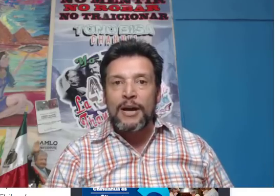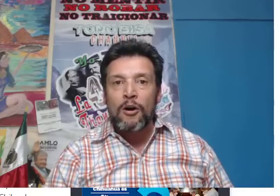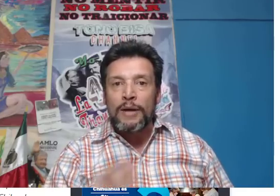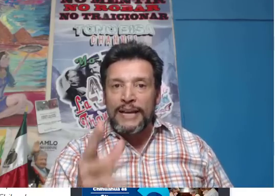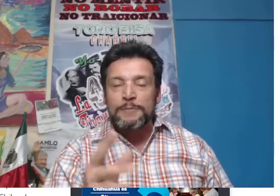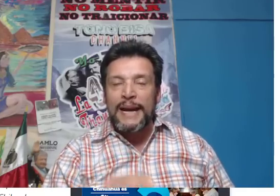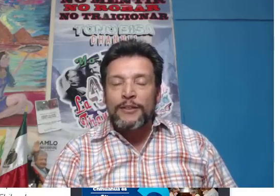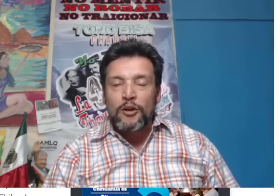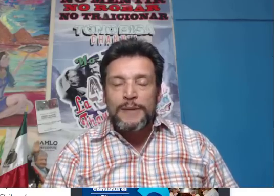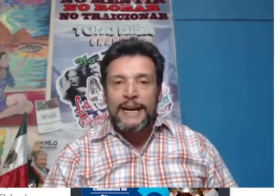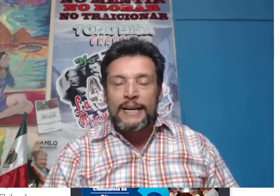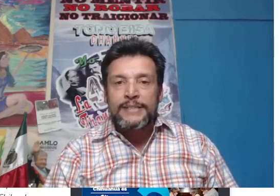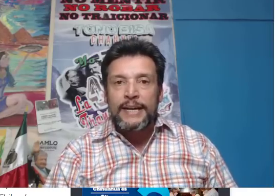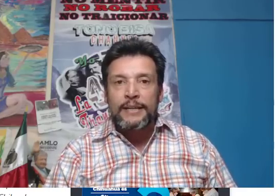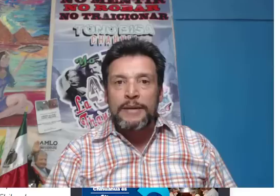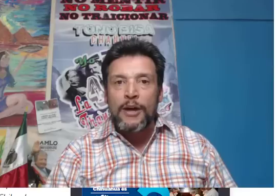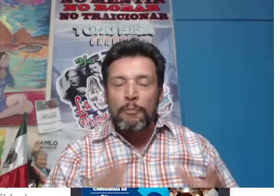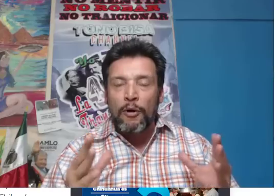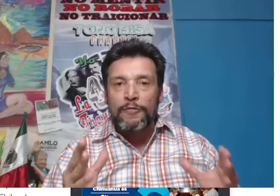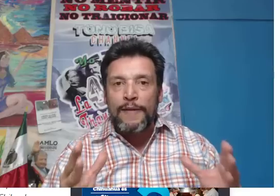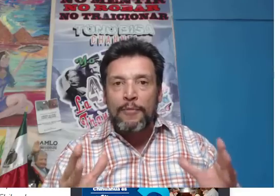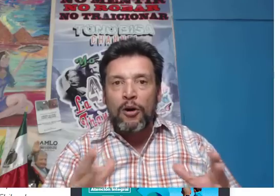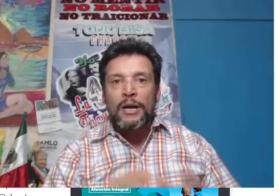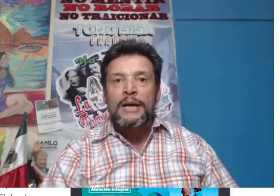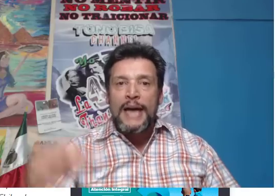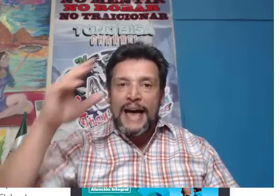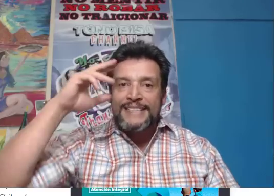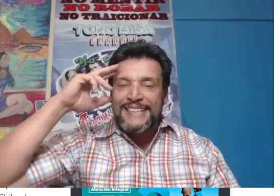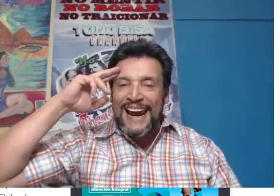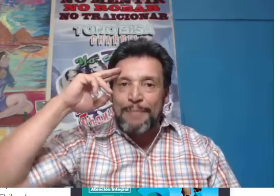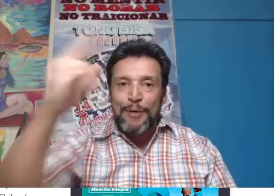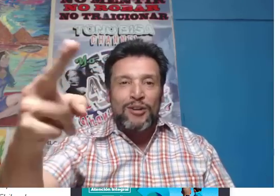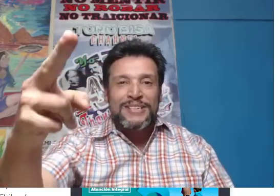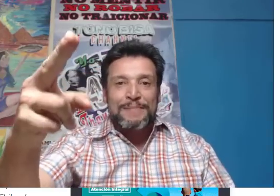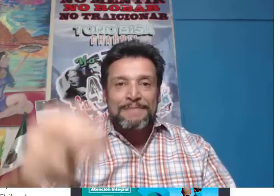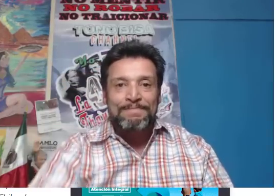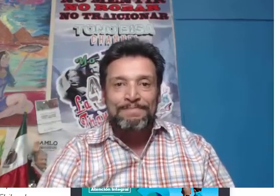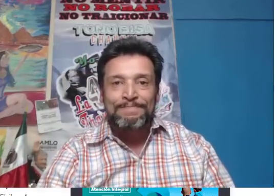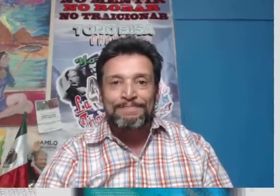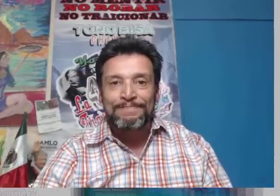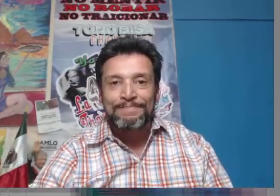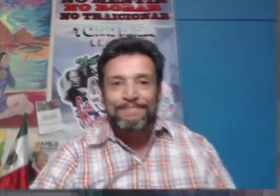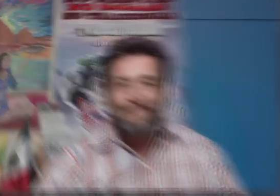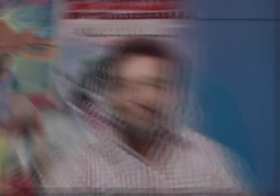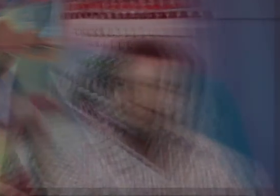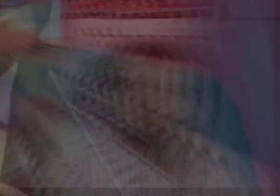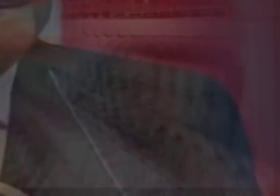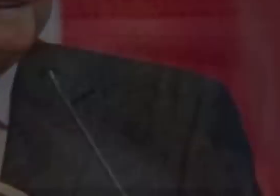adelante, México, esperándolos ver en el siguiente video, por favor. Hasta la próxima.